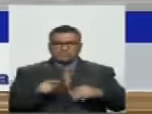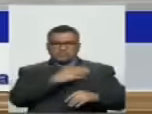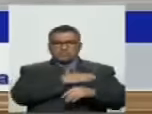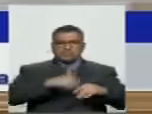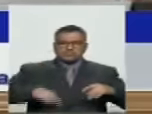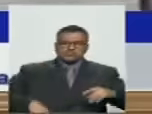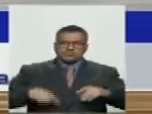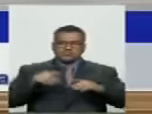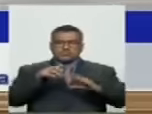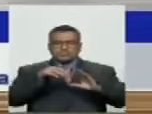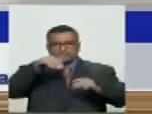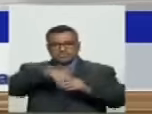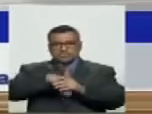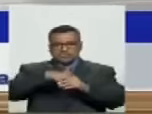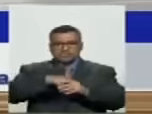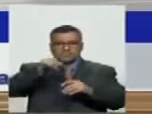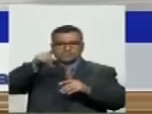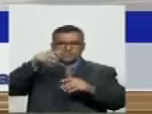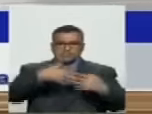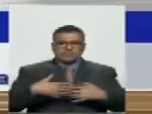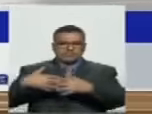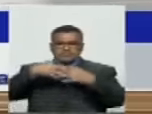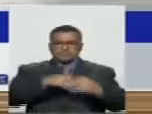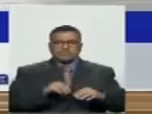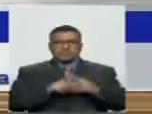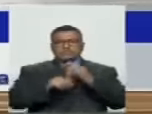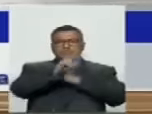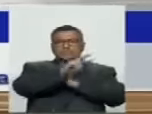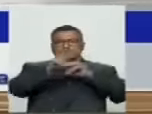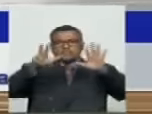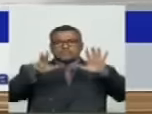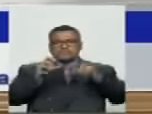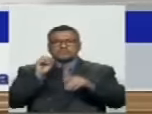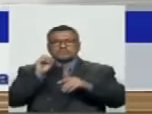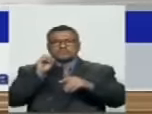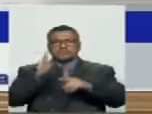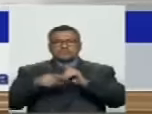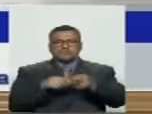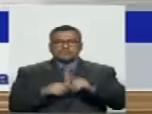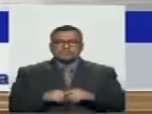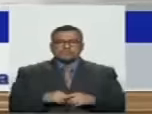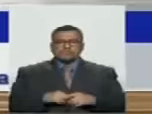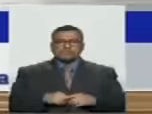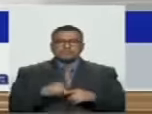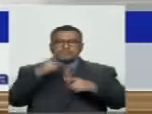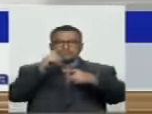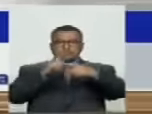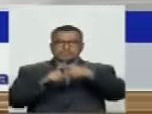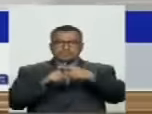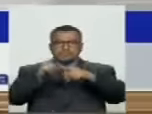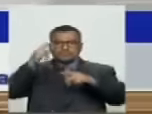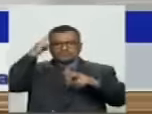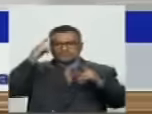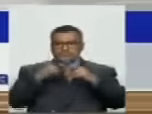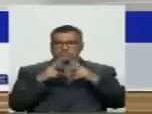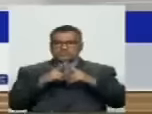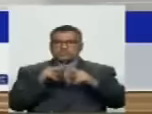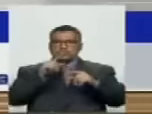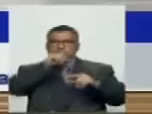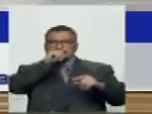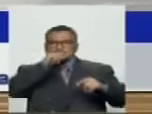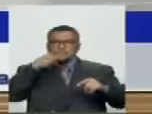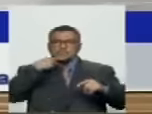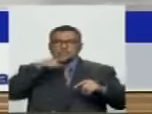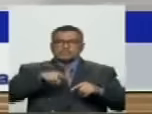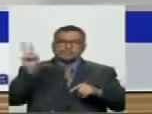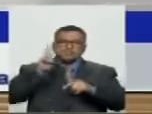del 28 de julio había apenas hecho una publicación en X, o lo que conocíamos como Twitter,